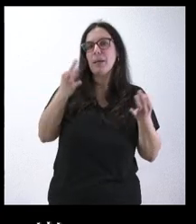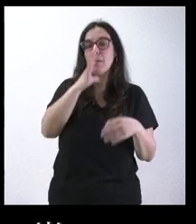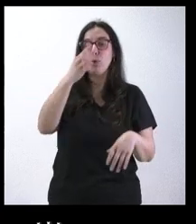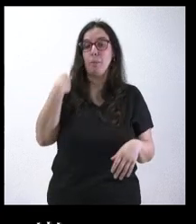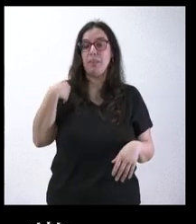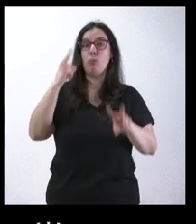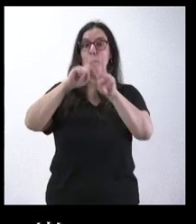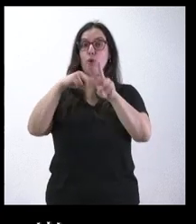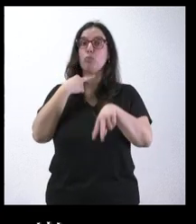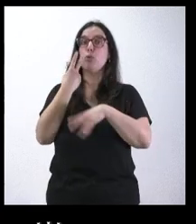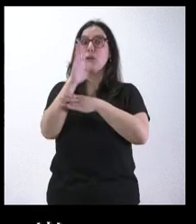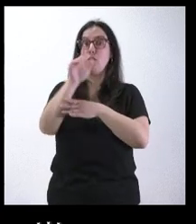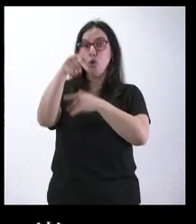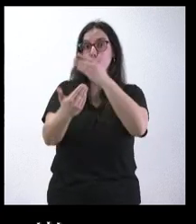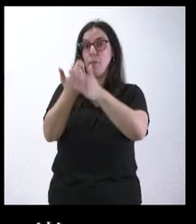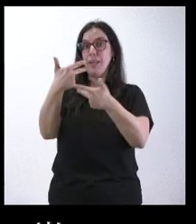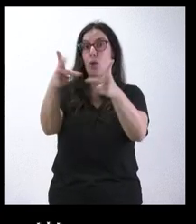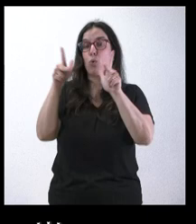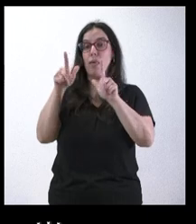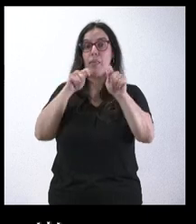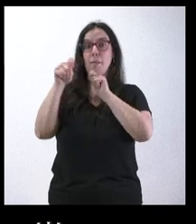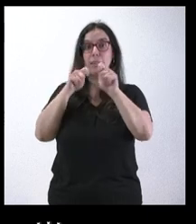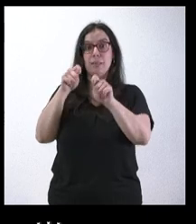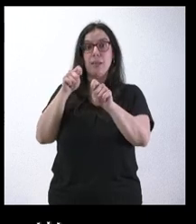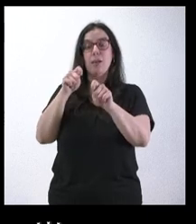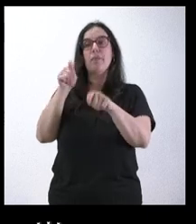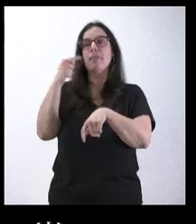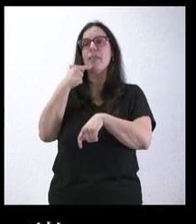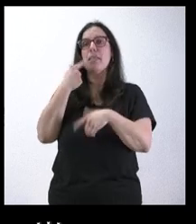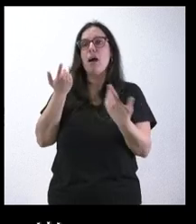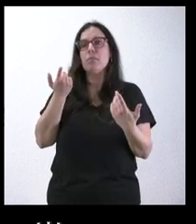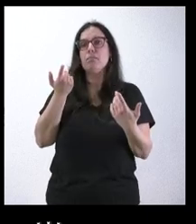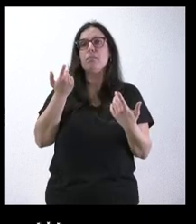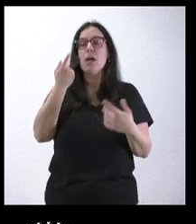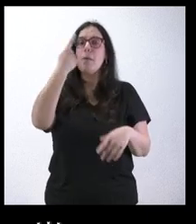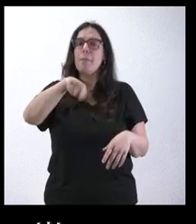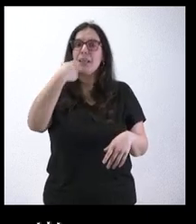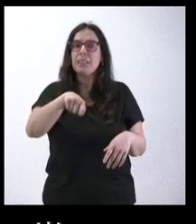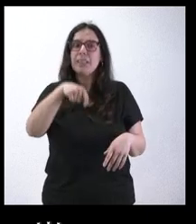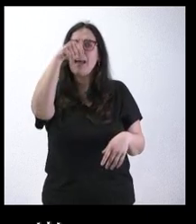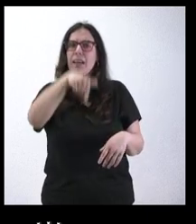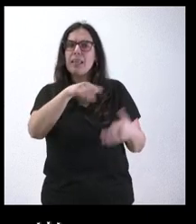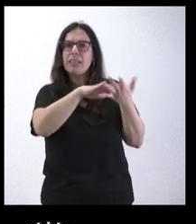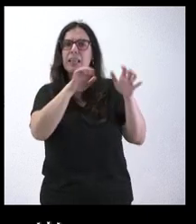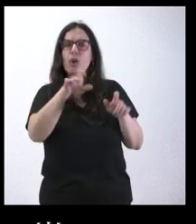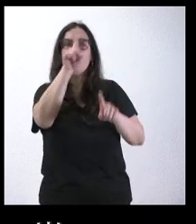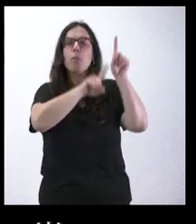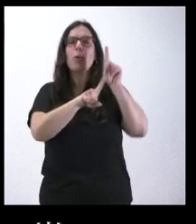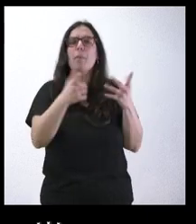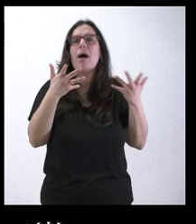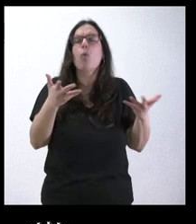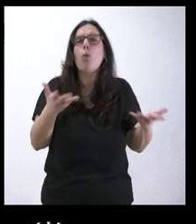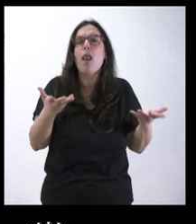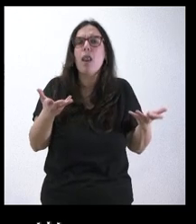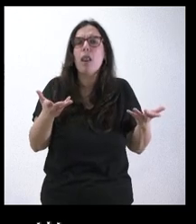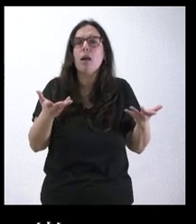vox esta mañana en en la de prensa del parlamento decía que que qué problema tiene el presidente para que esto no no se apruebe finalmente en Castilla y León No